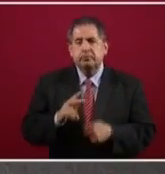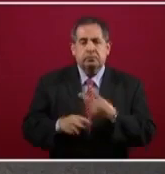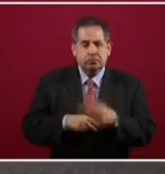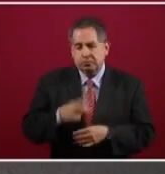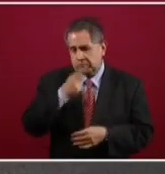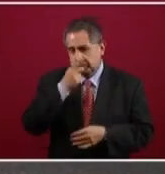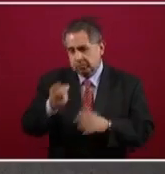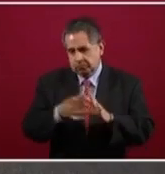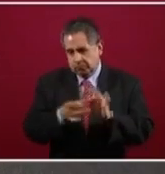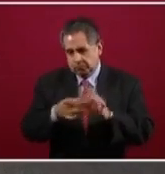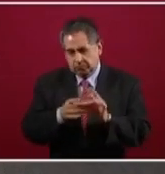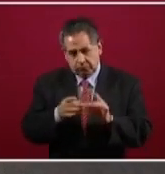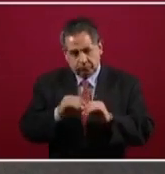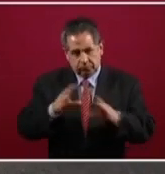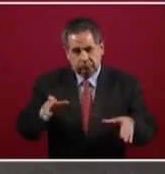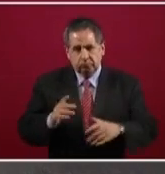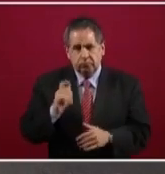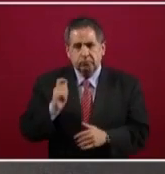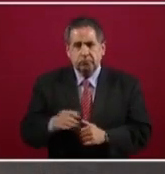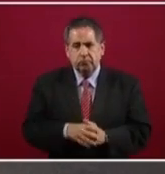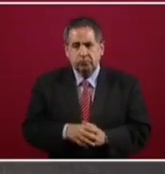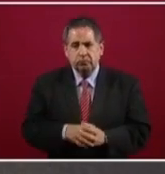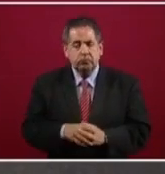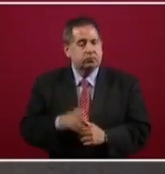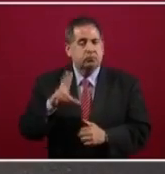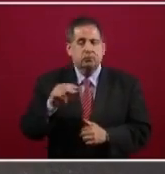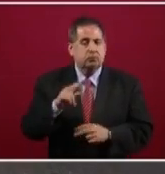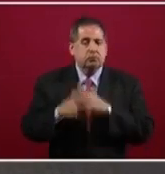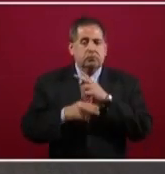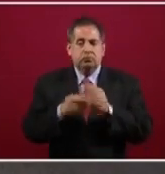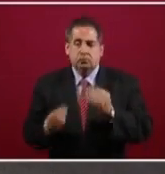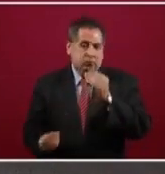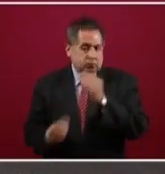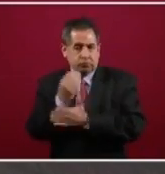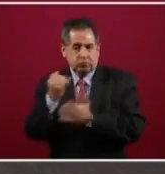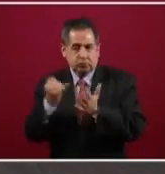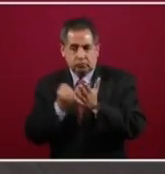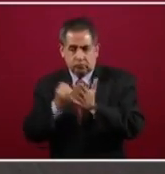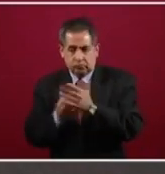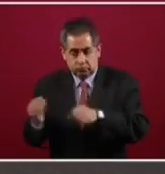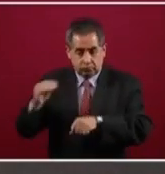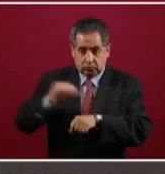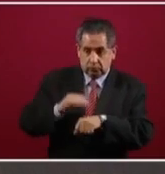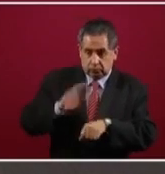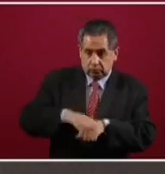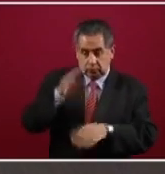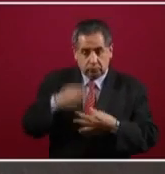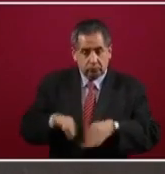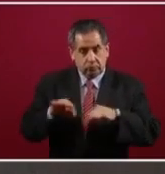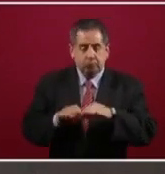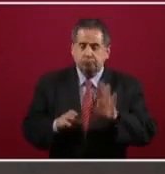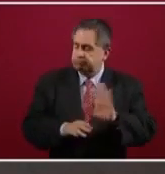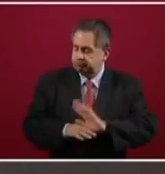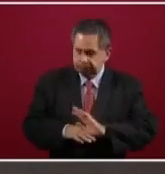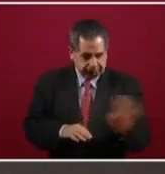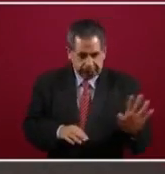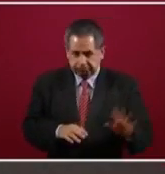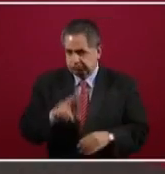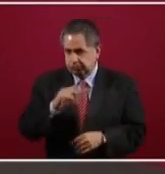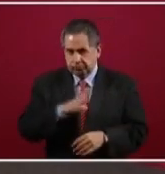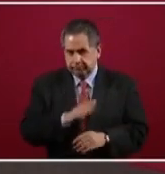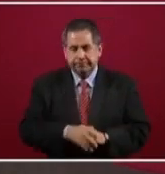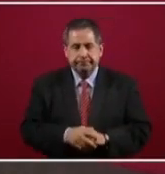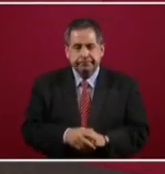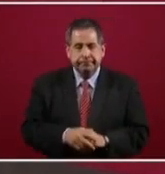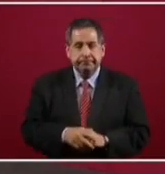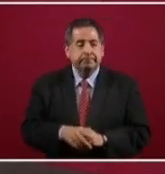decir de que no se van a crear impuestos nuevos. Ya les puedo decir que